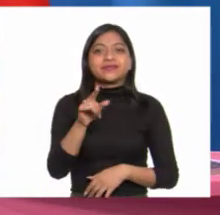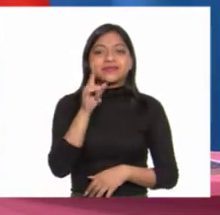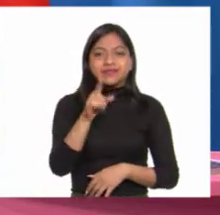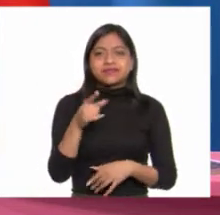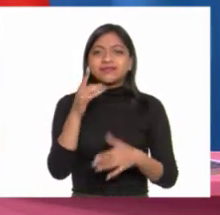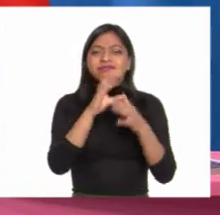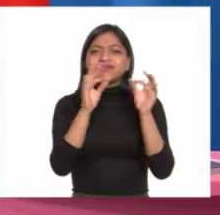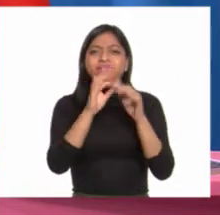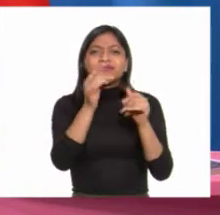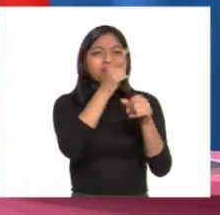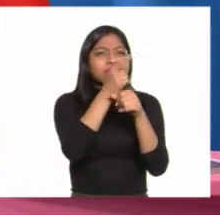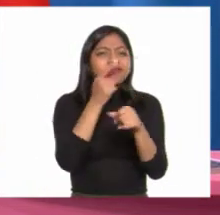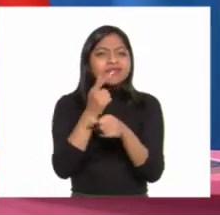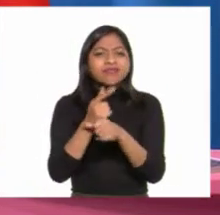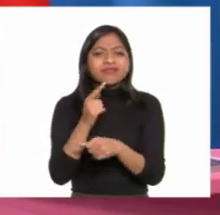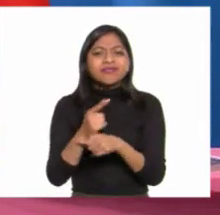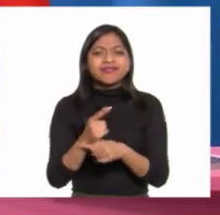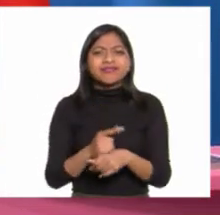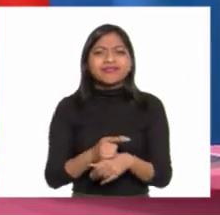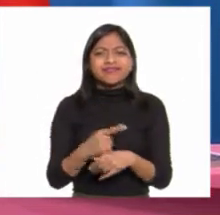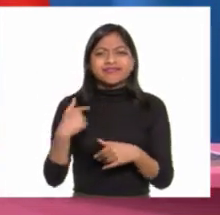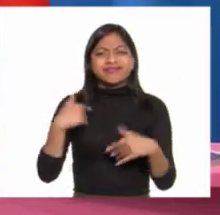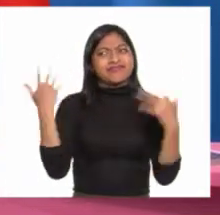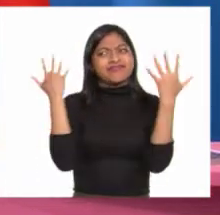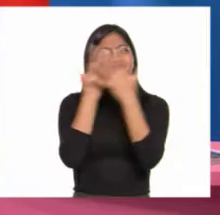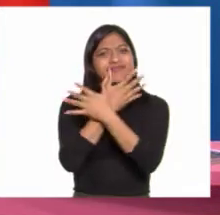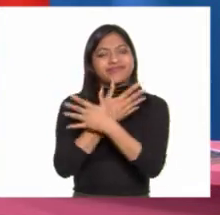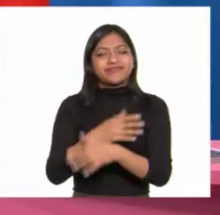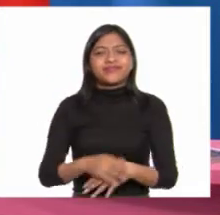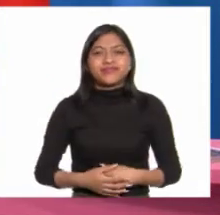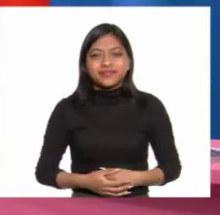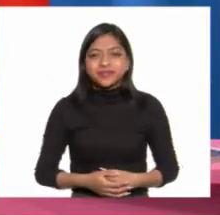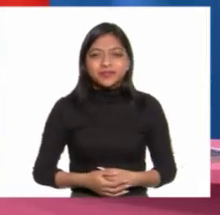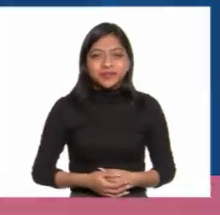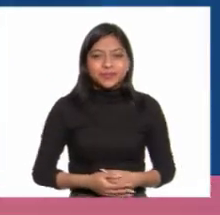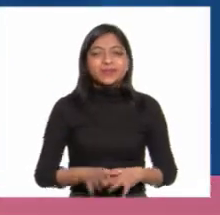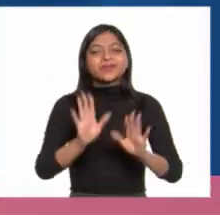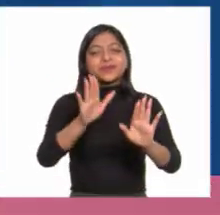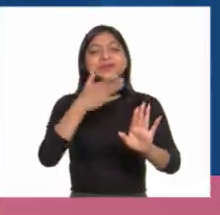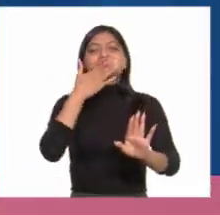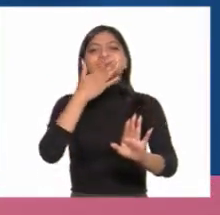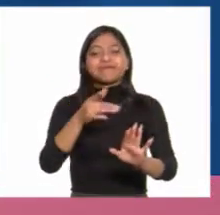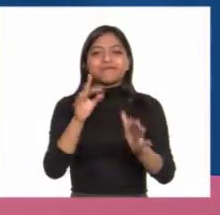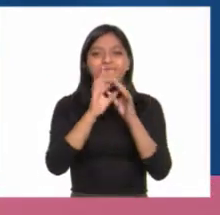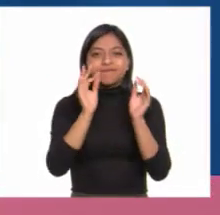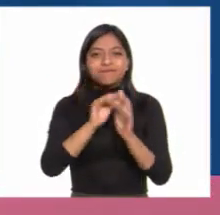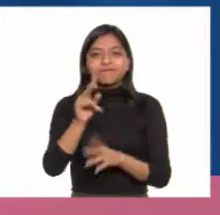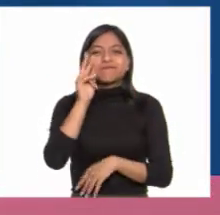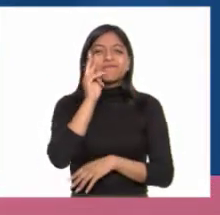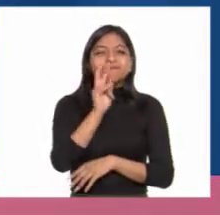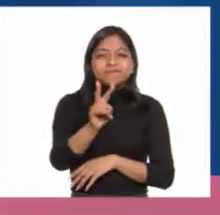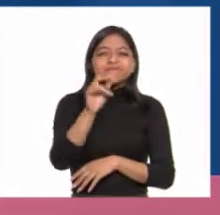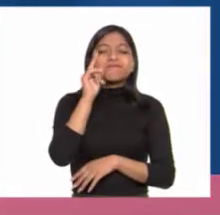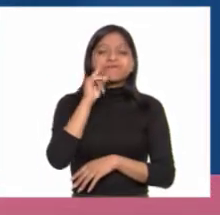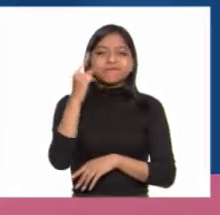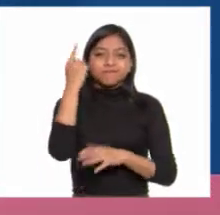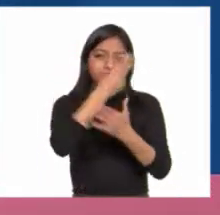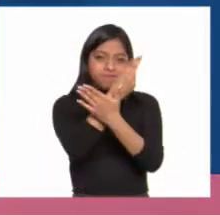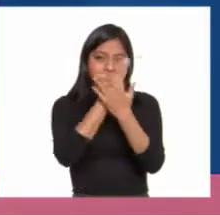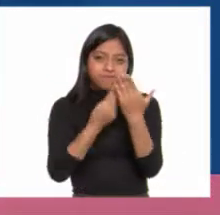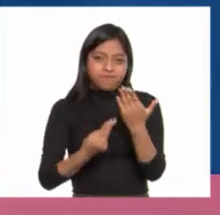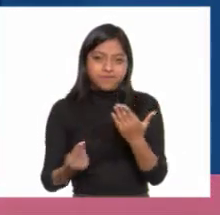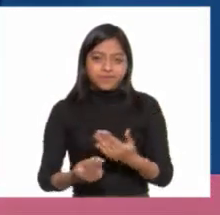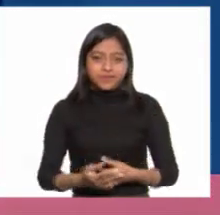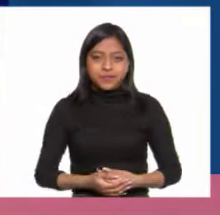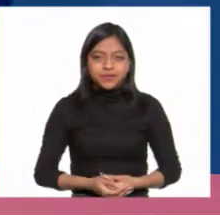me dieron al final fue un poco confusa. Bueno, te dijimos lo que cada uno de nosotros estaba